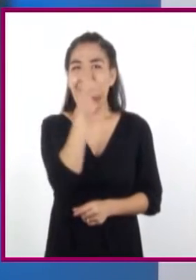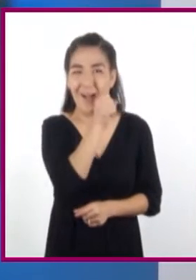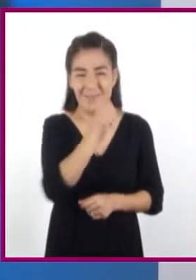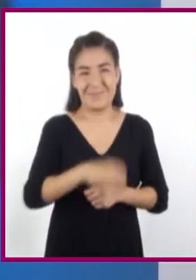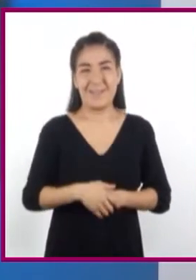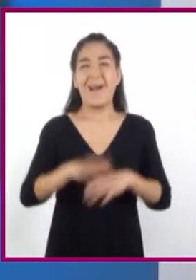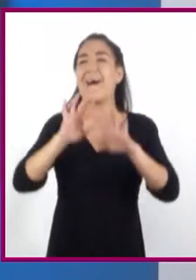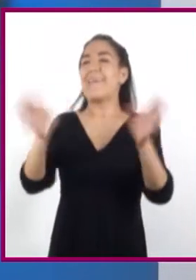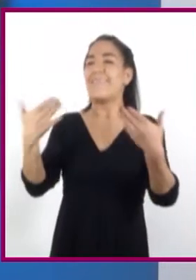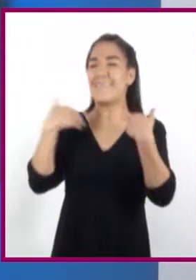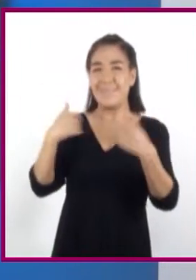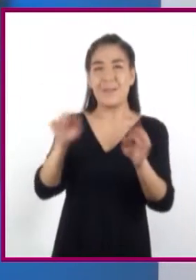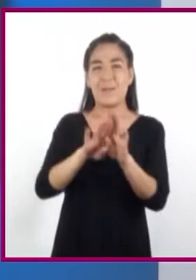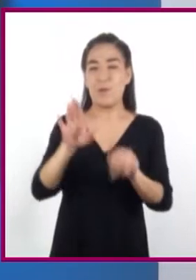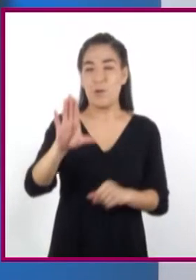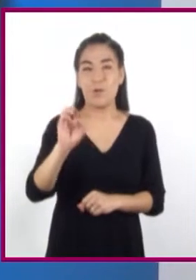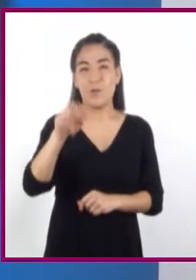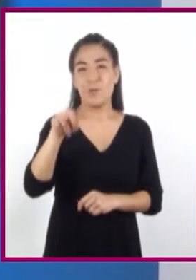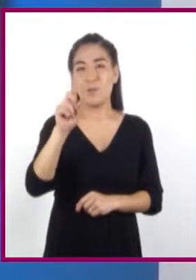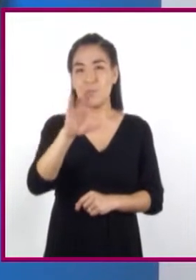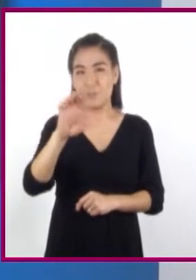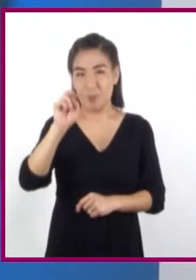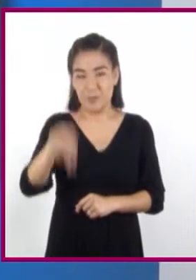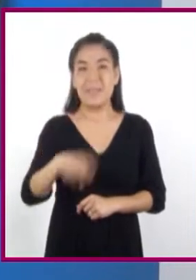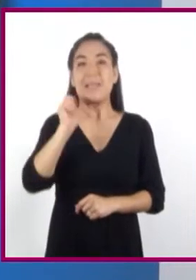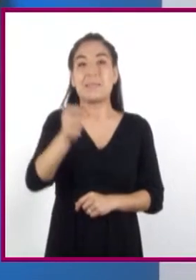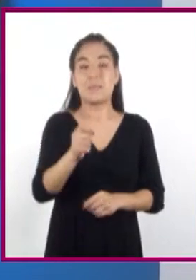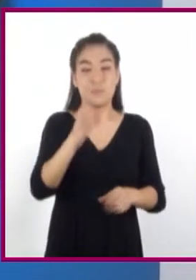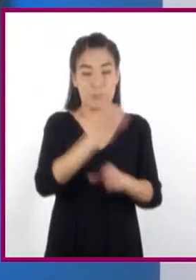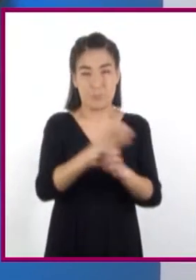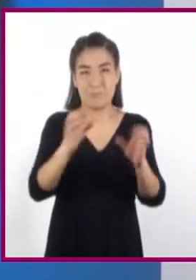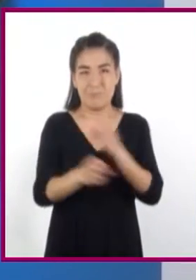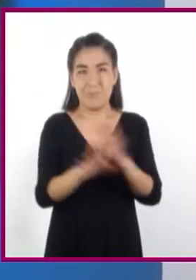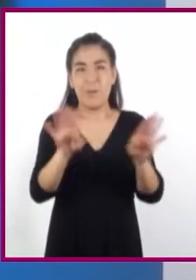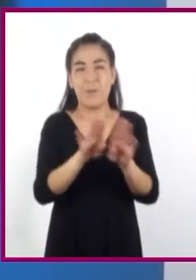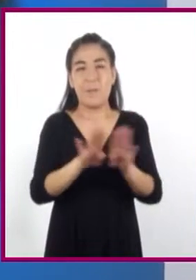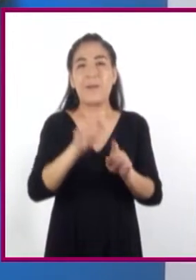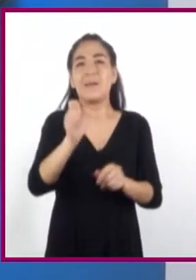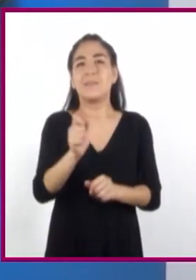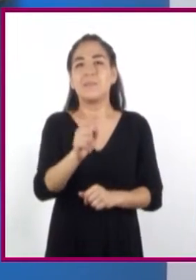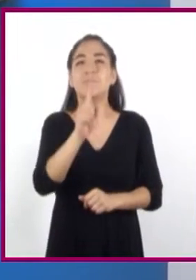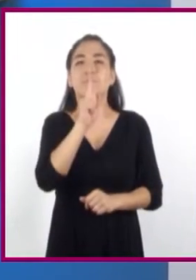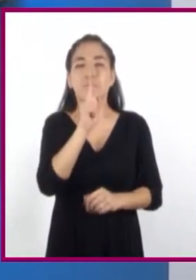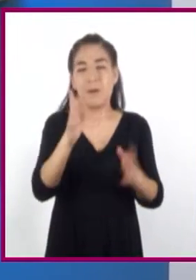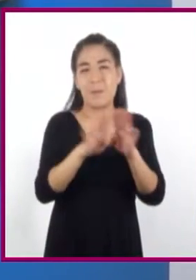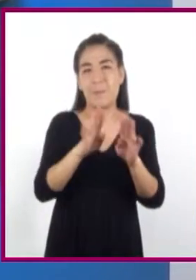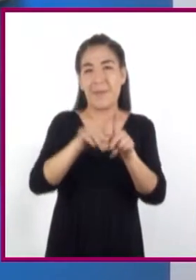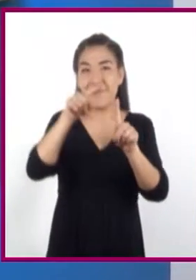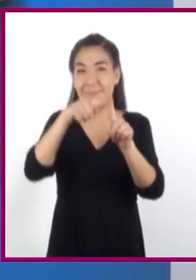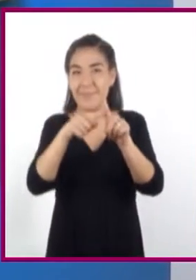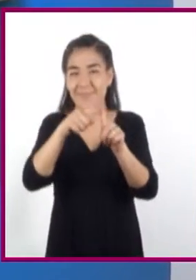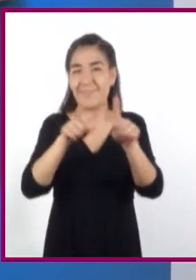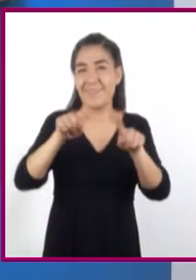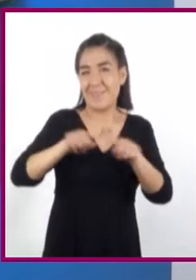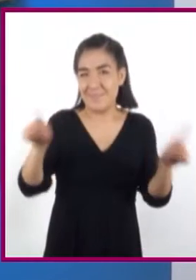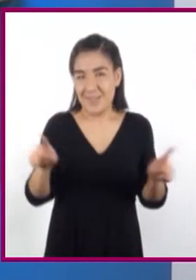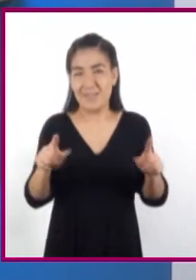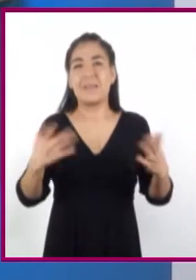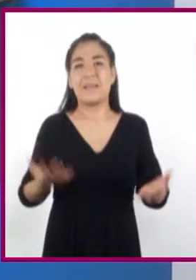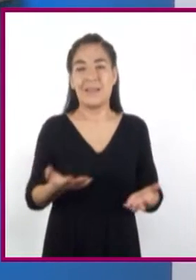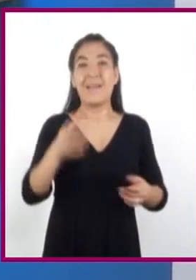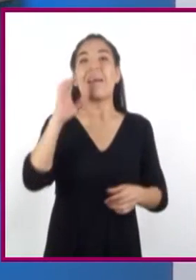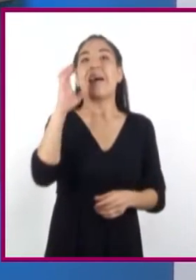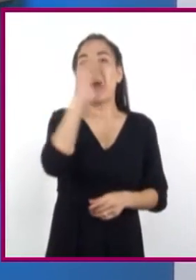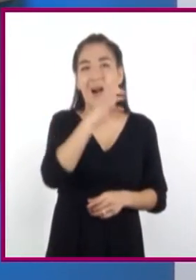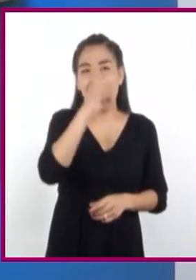La conducción se presenta preferentemente en cuerpos sólidos que están a diferente temperatura y, como siempre, el